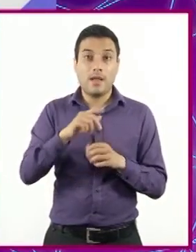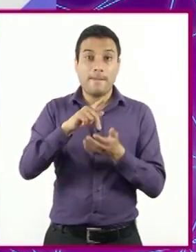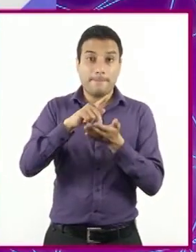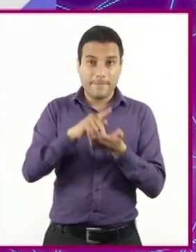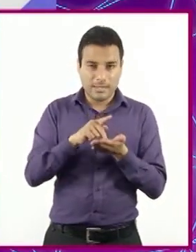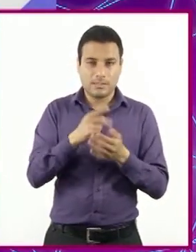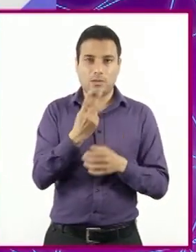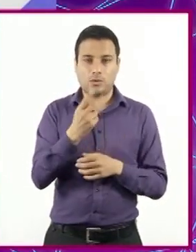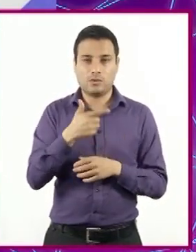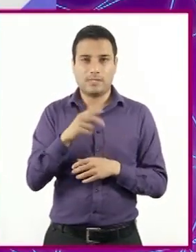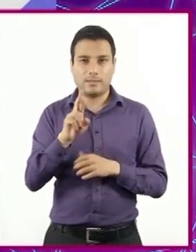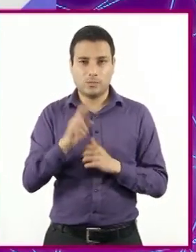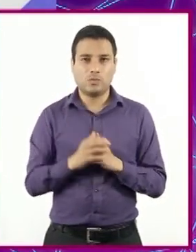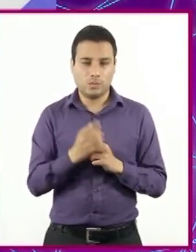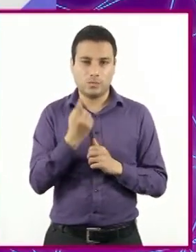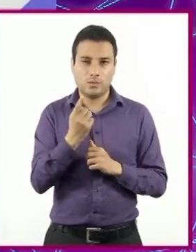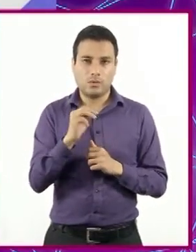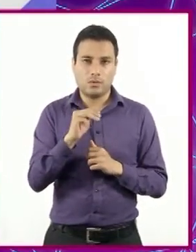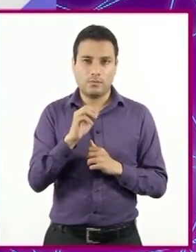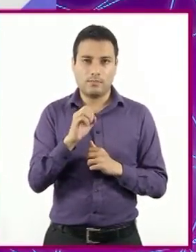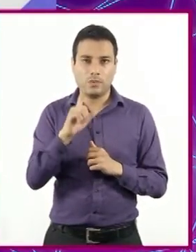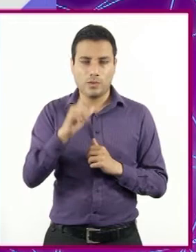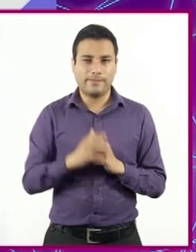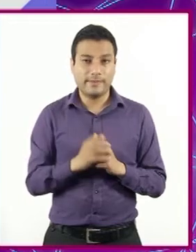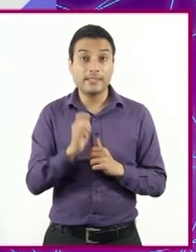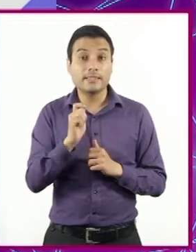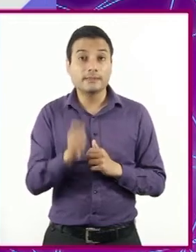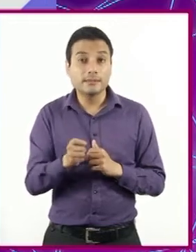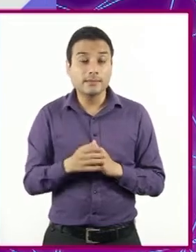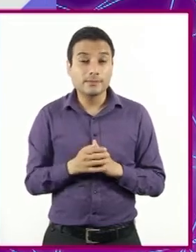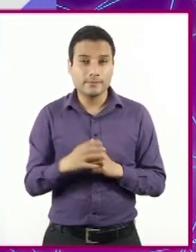Esto equivale a un mol, que significa que tiene